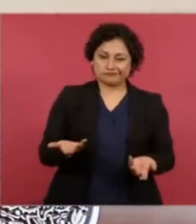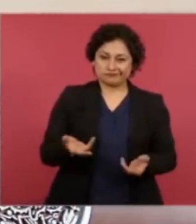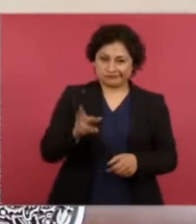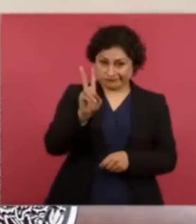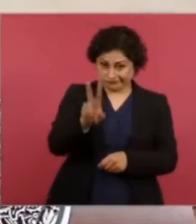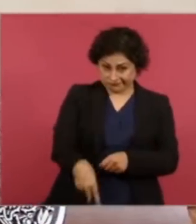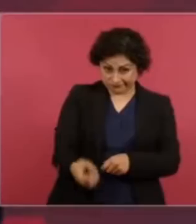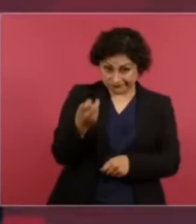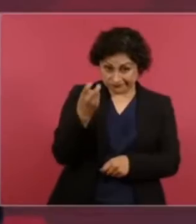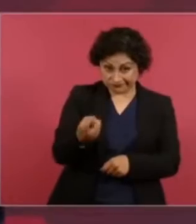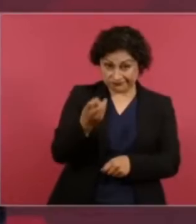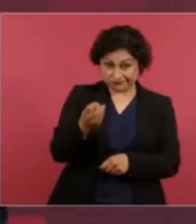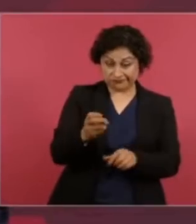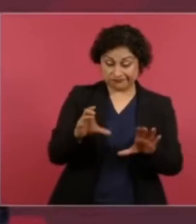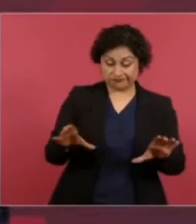que